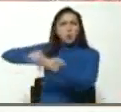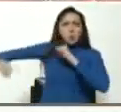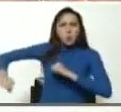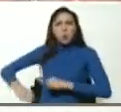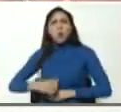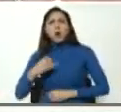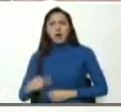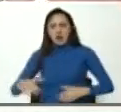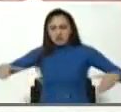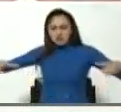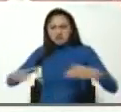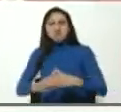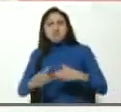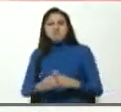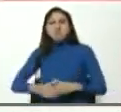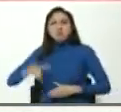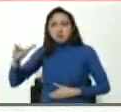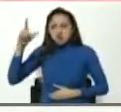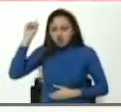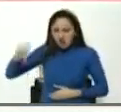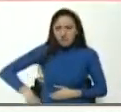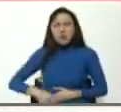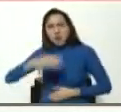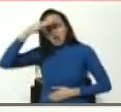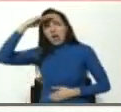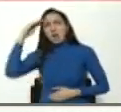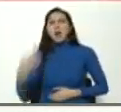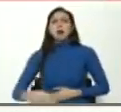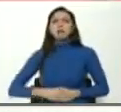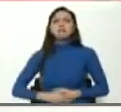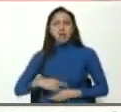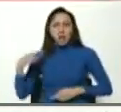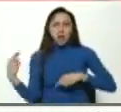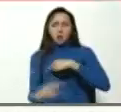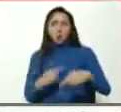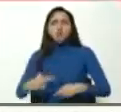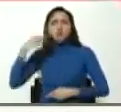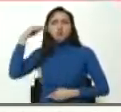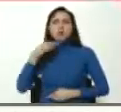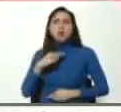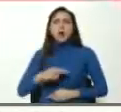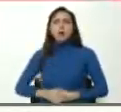la rajo de la firmeza general de la revolución